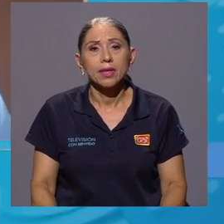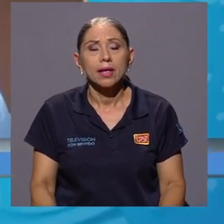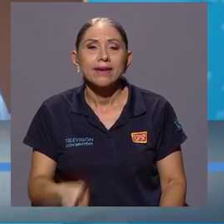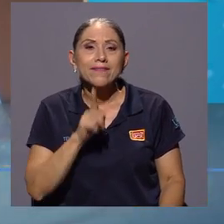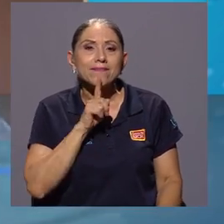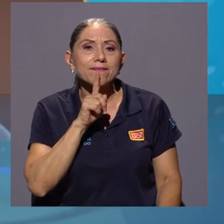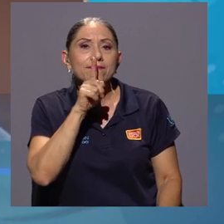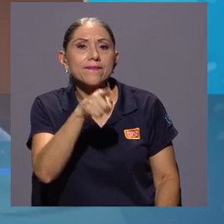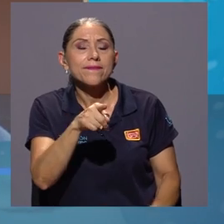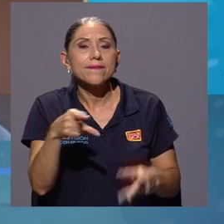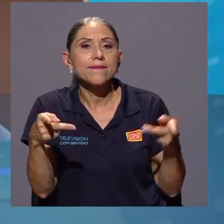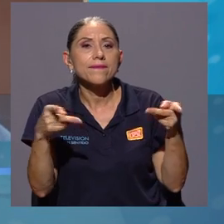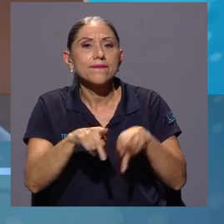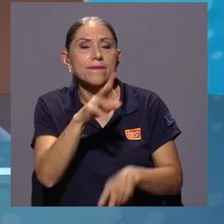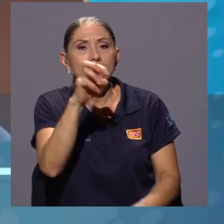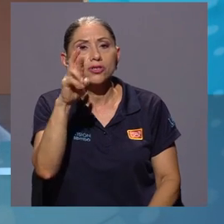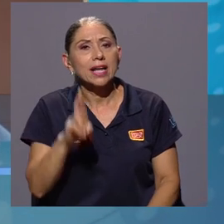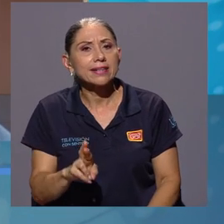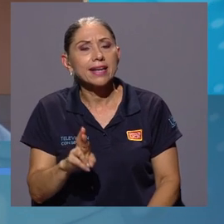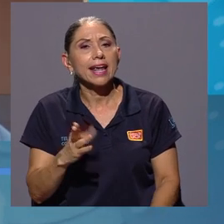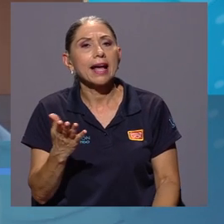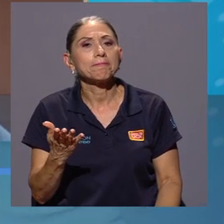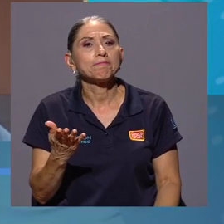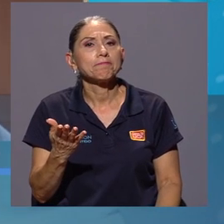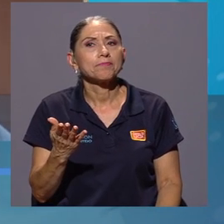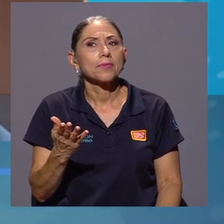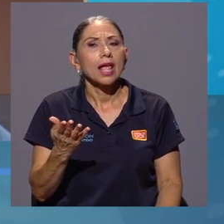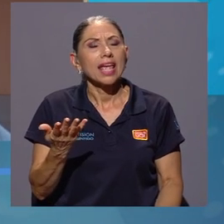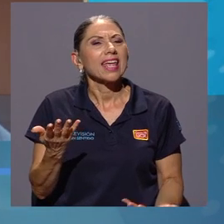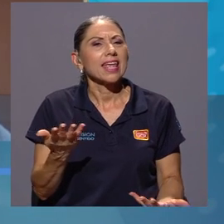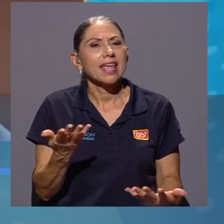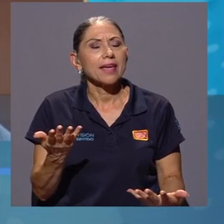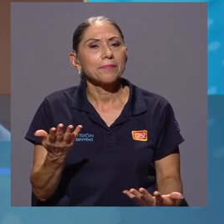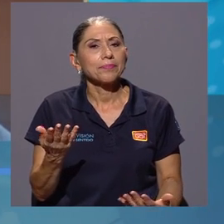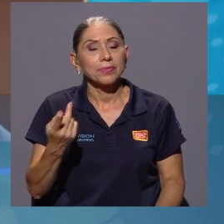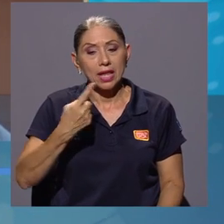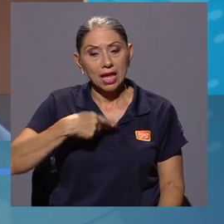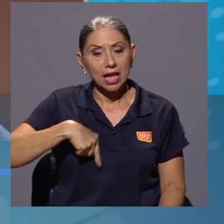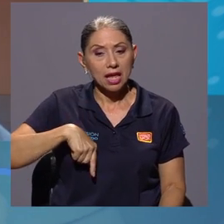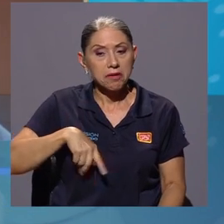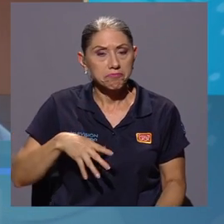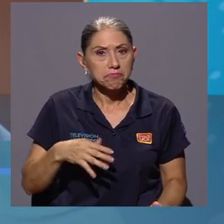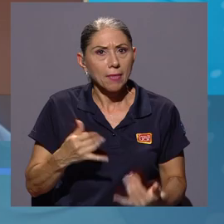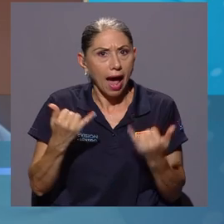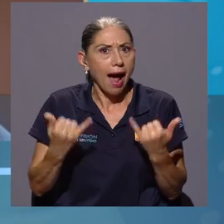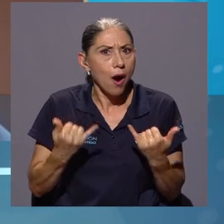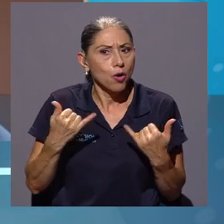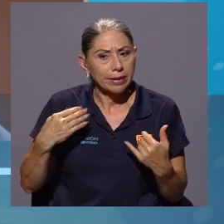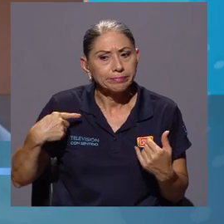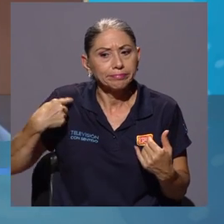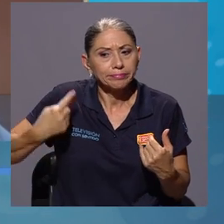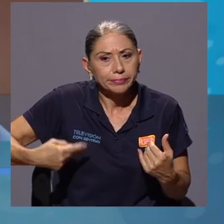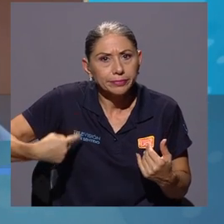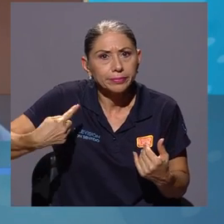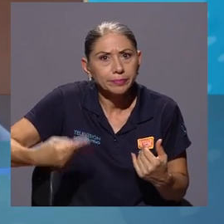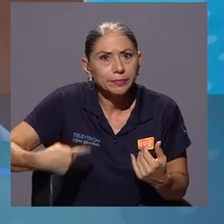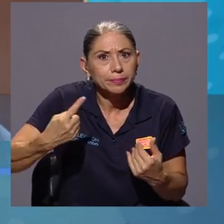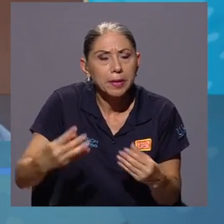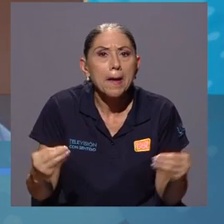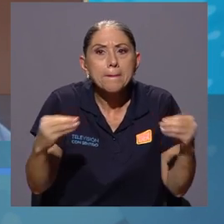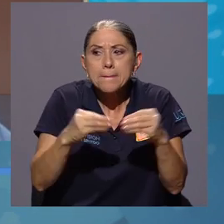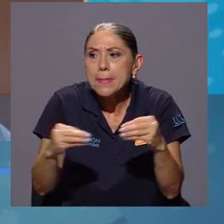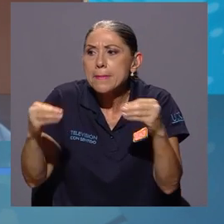Realmente lo que sucede en Costa Rica es que nosotros, aunque cada vez se le asigna más importancia a la actividad